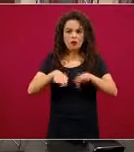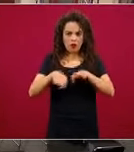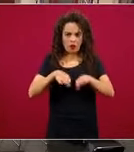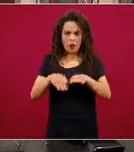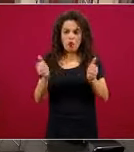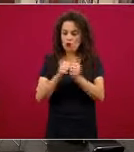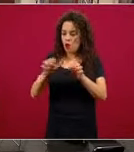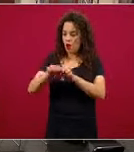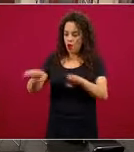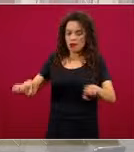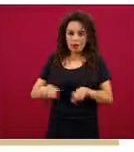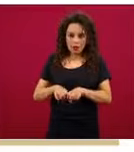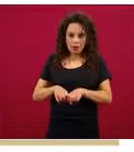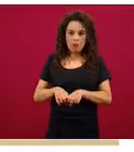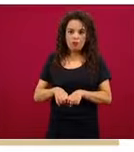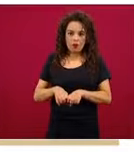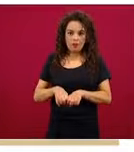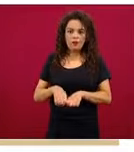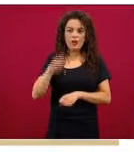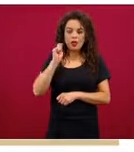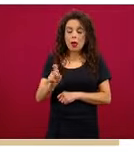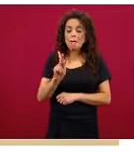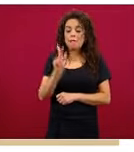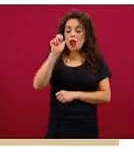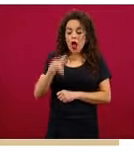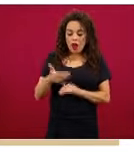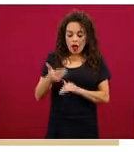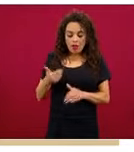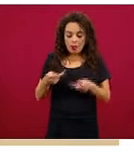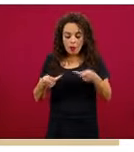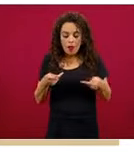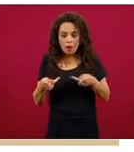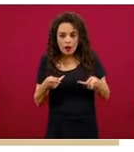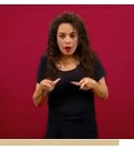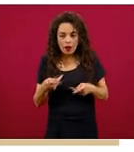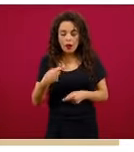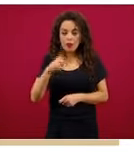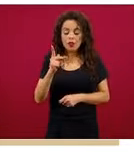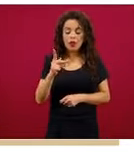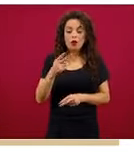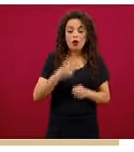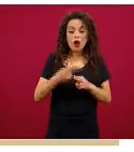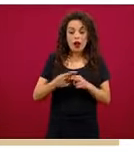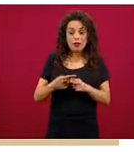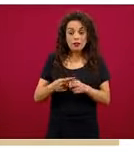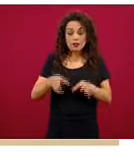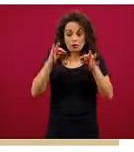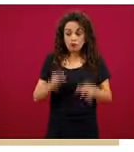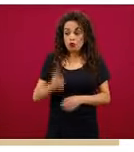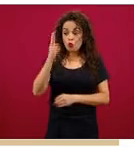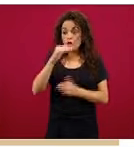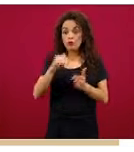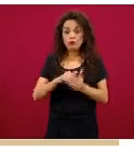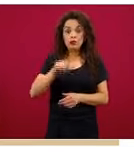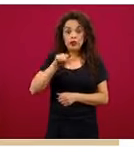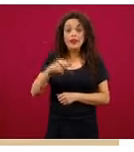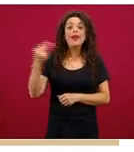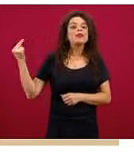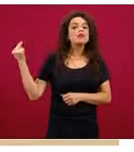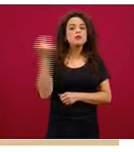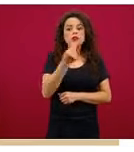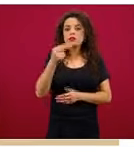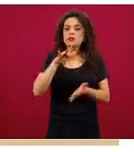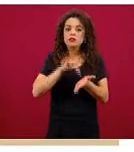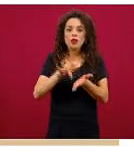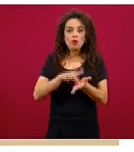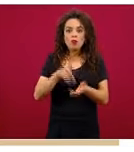gabinete, en la parte del desarrollo de los planes, y hasta el 2017 existió la necesidad real de establecer e implementar estos hospitales.